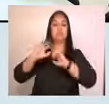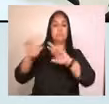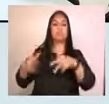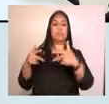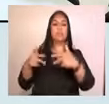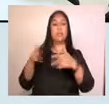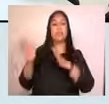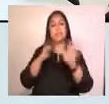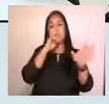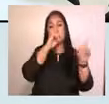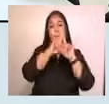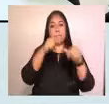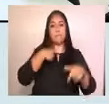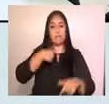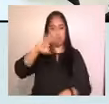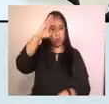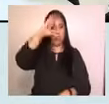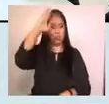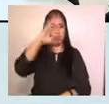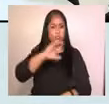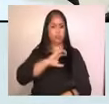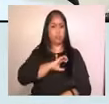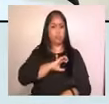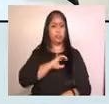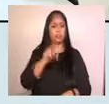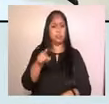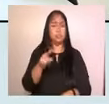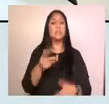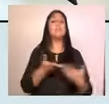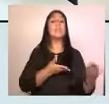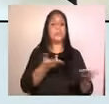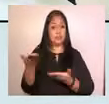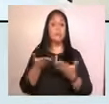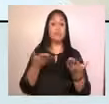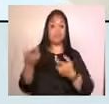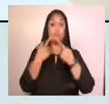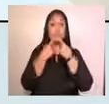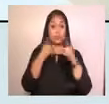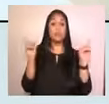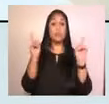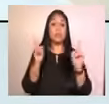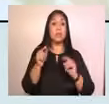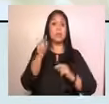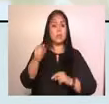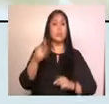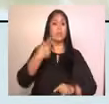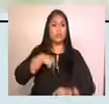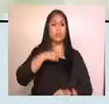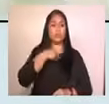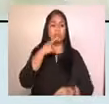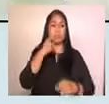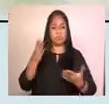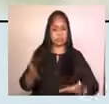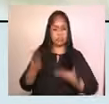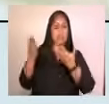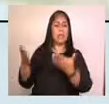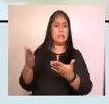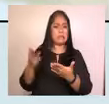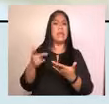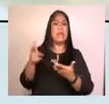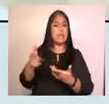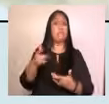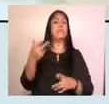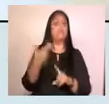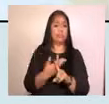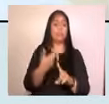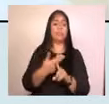guardias penitenciarios. Son servidores públicos a quienes hemos encomendado una tarea de mucho riesgo